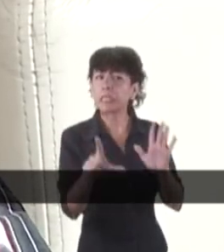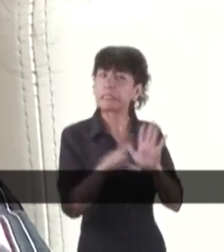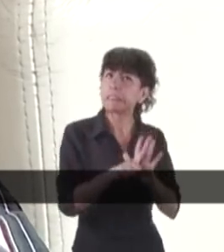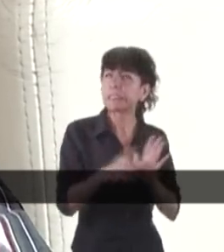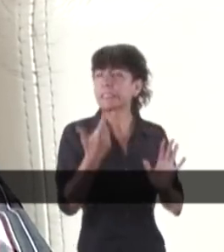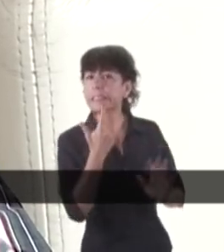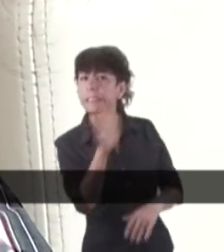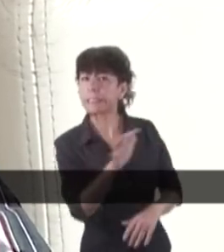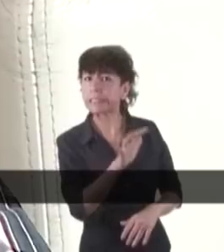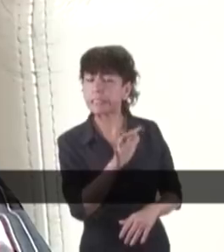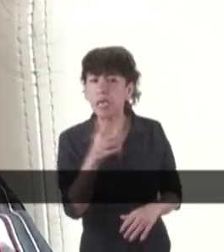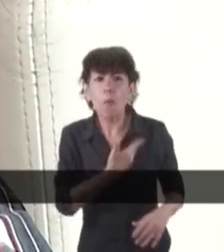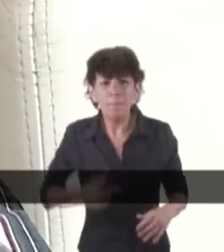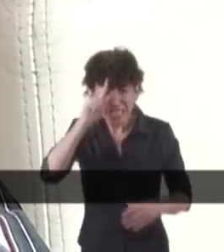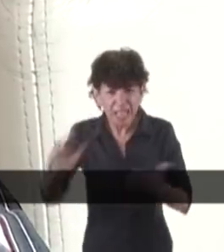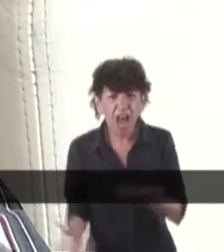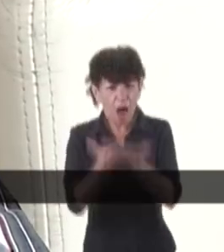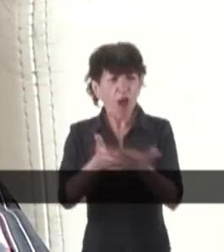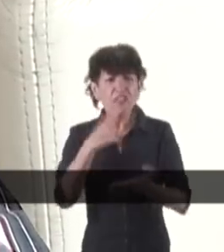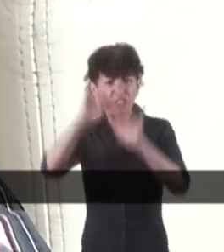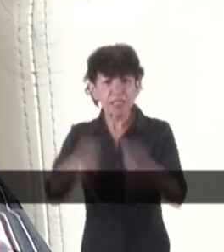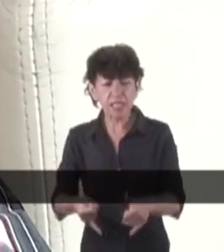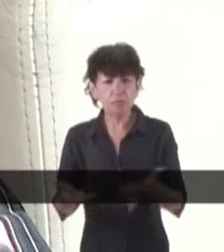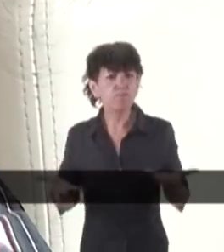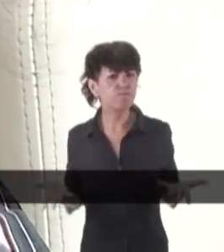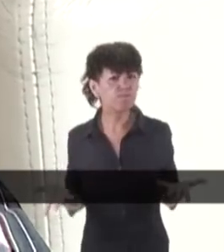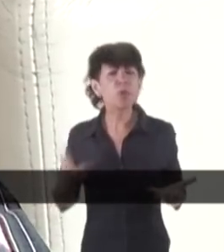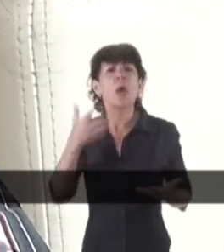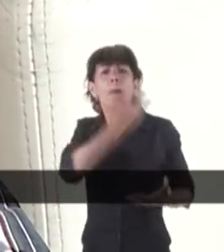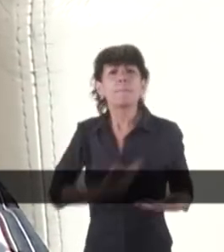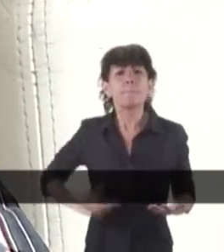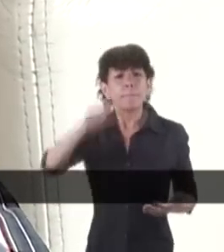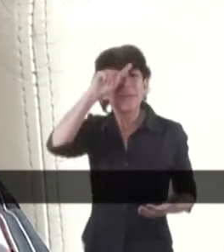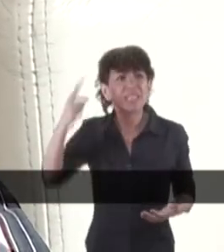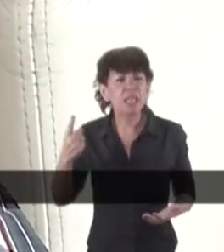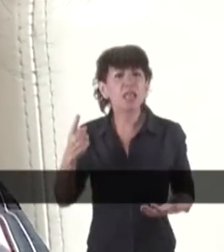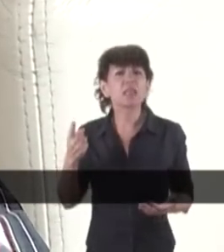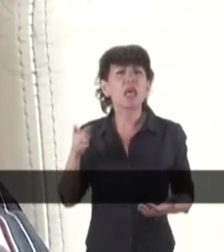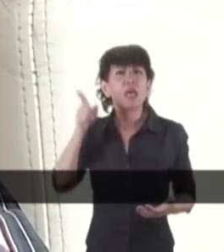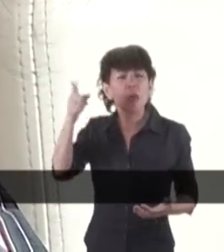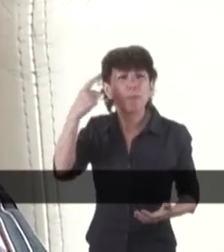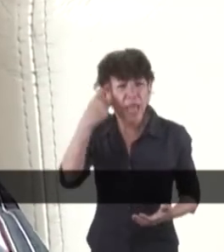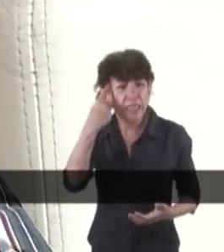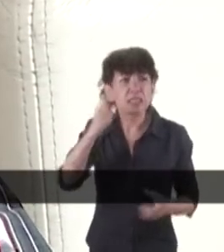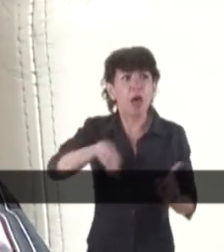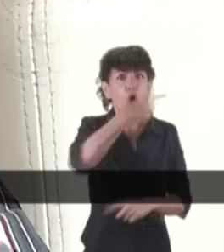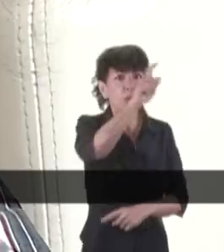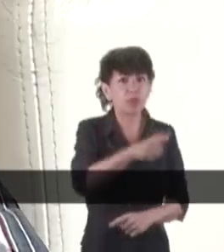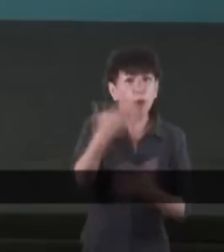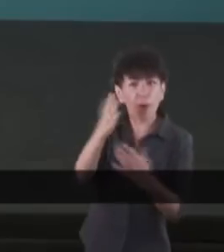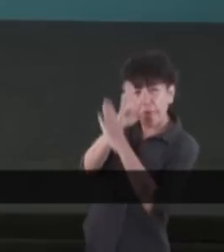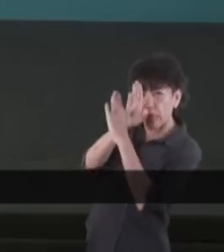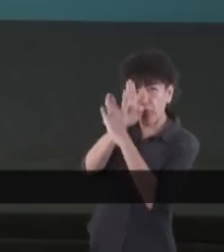es real o no? ¿El presidente se siente inmune a sufrir un hecho de similares características? ¿El presidente